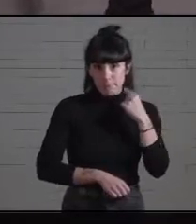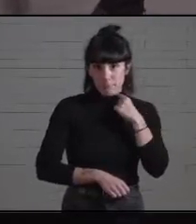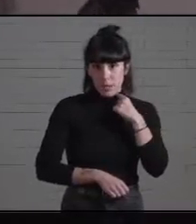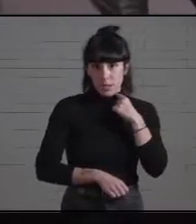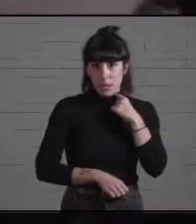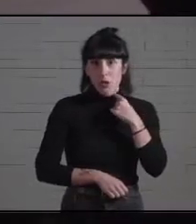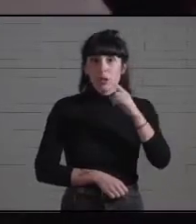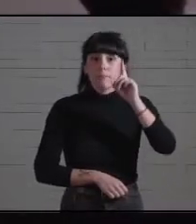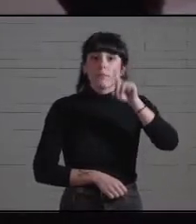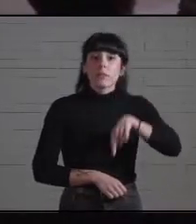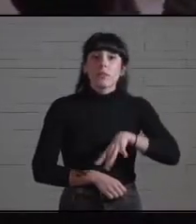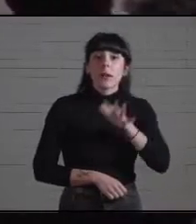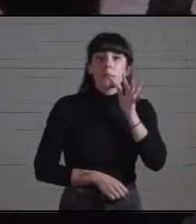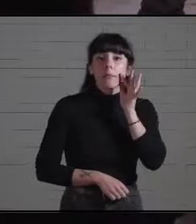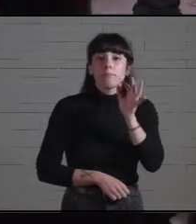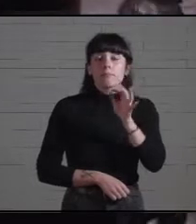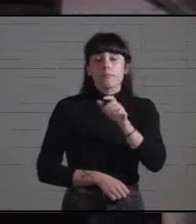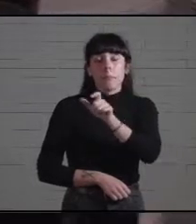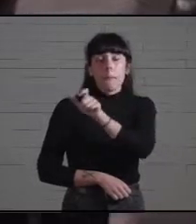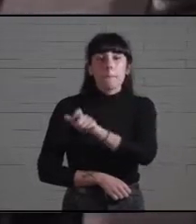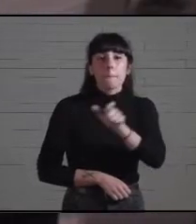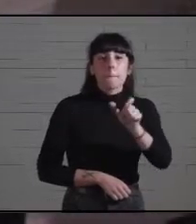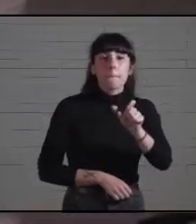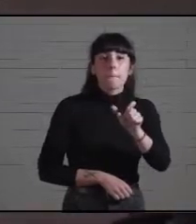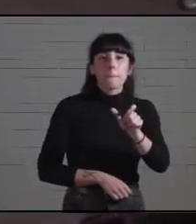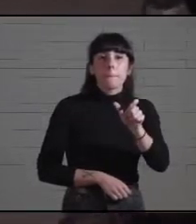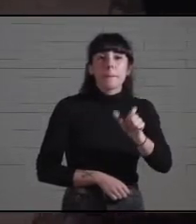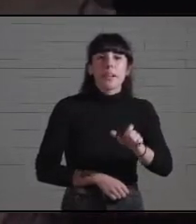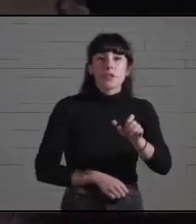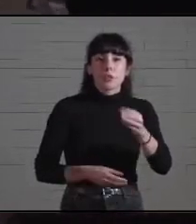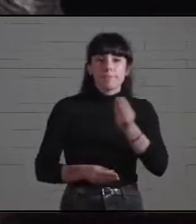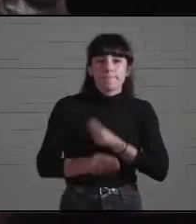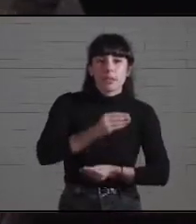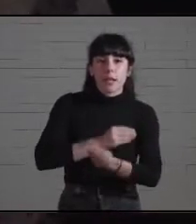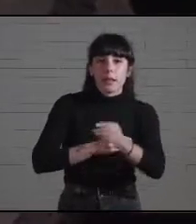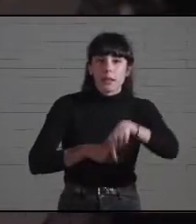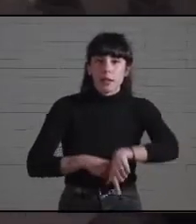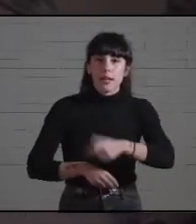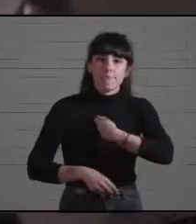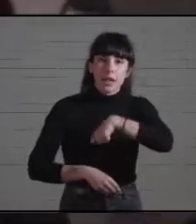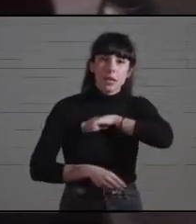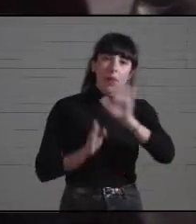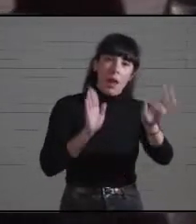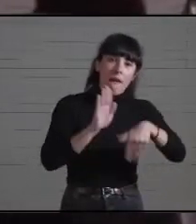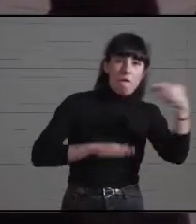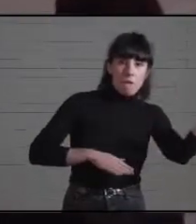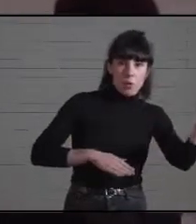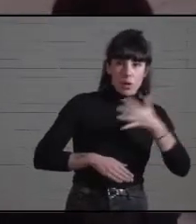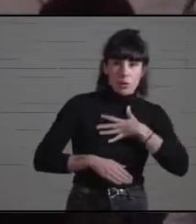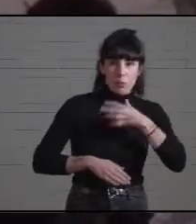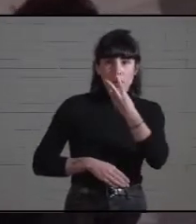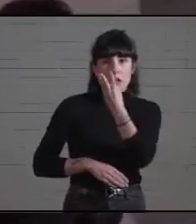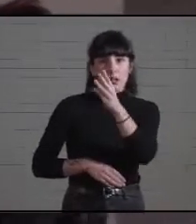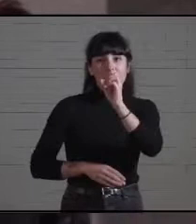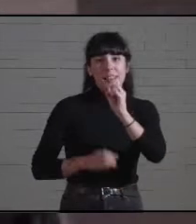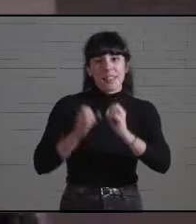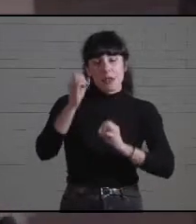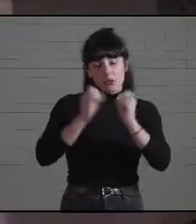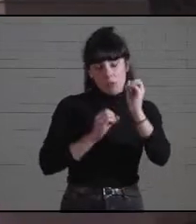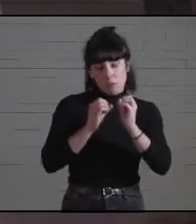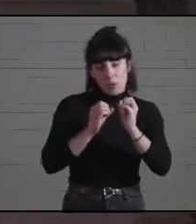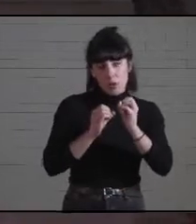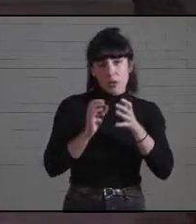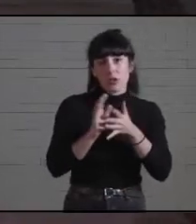y también las personas nacidas fuera de España, un 38%, comparado, por ejemplo, con las